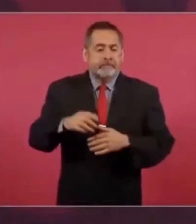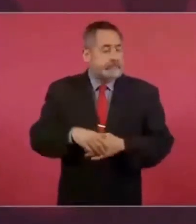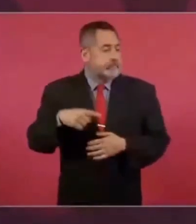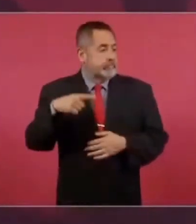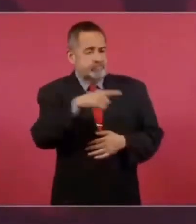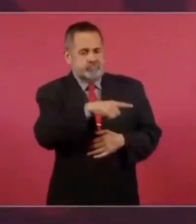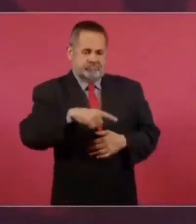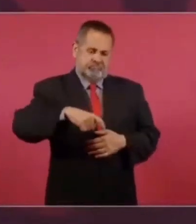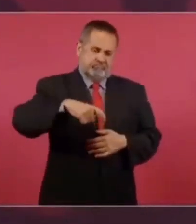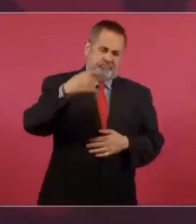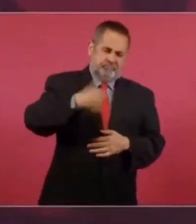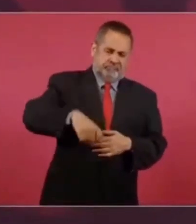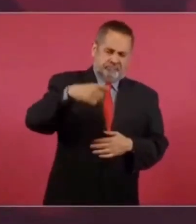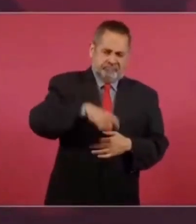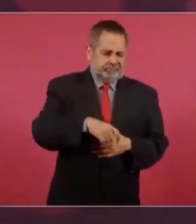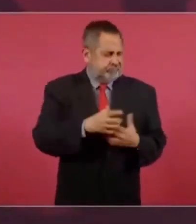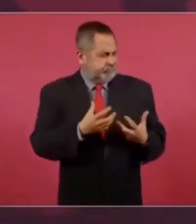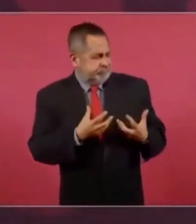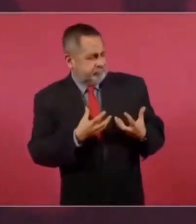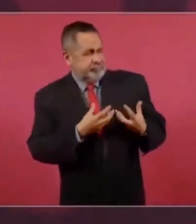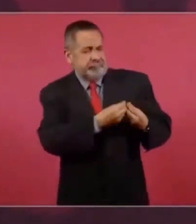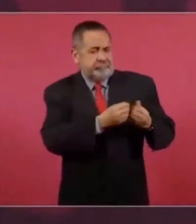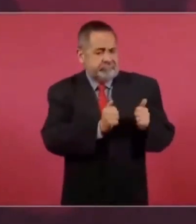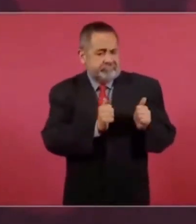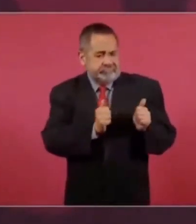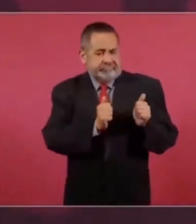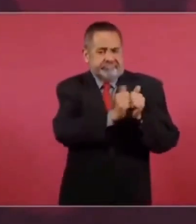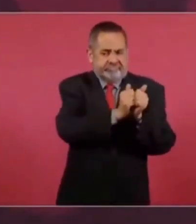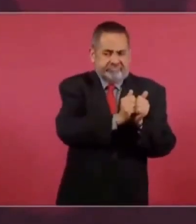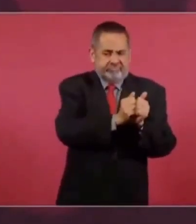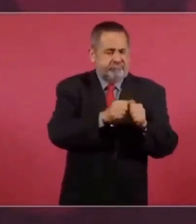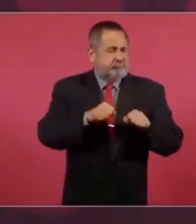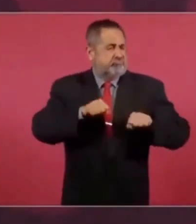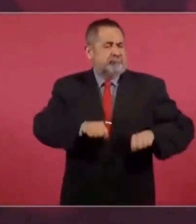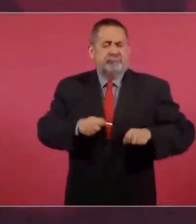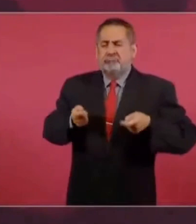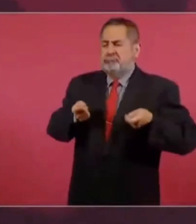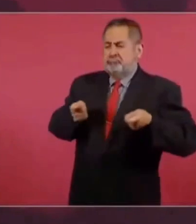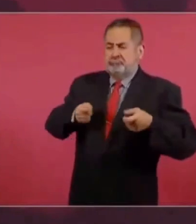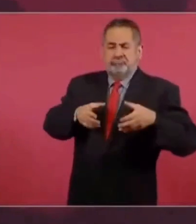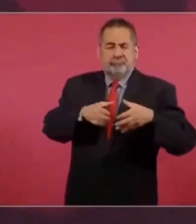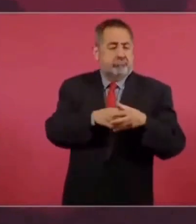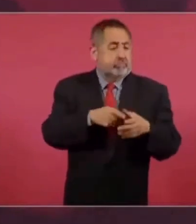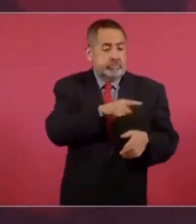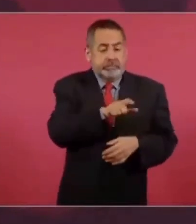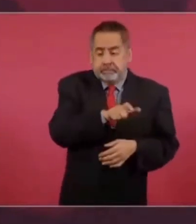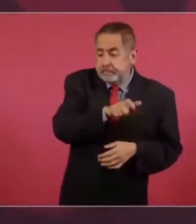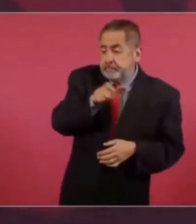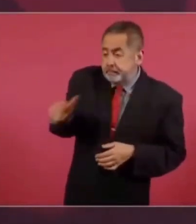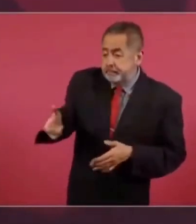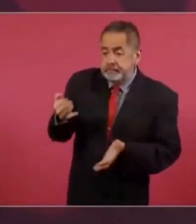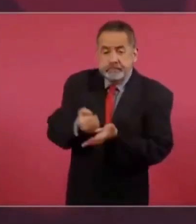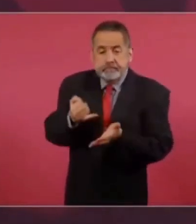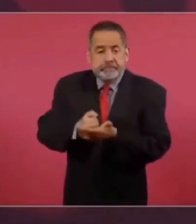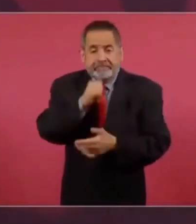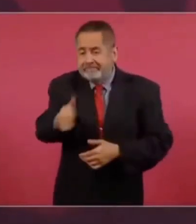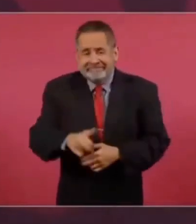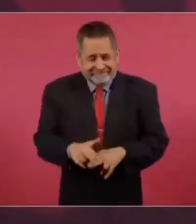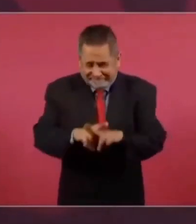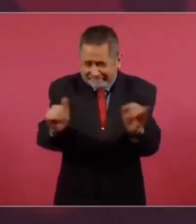potentados, sobre todo los más cercanos al poder, no pagaban impuestos.